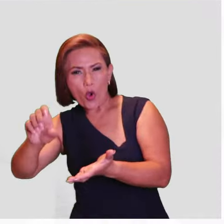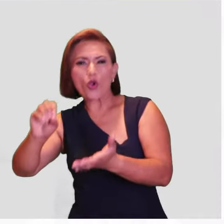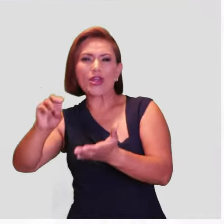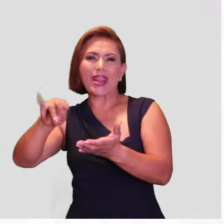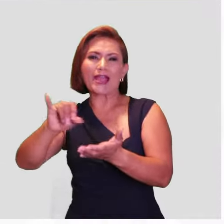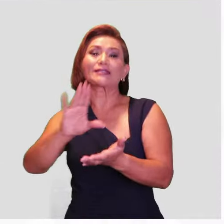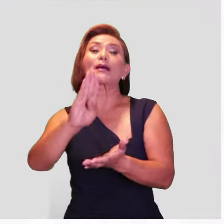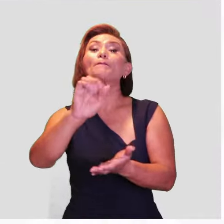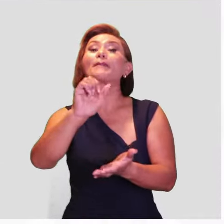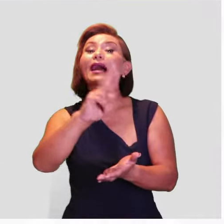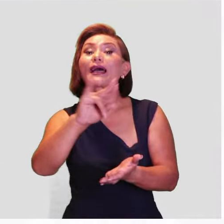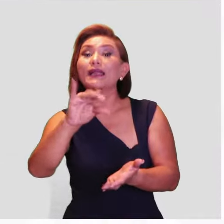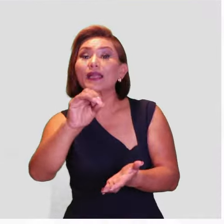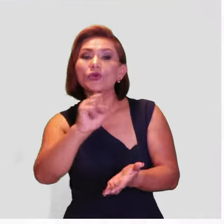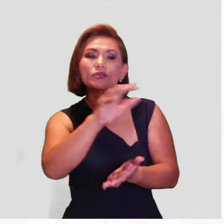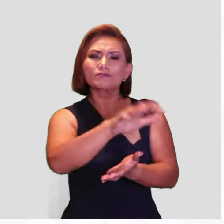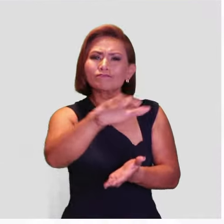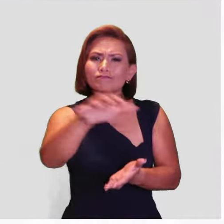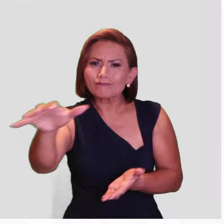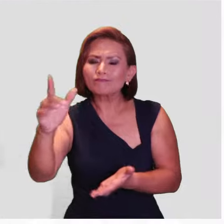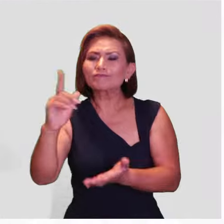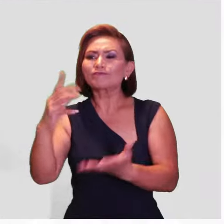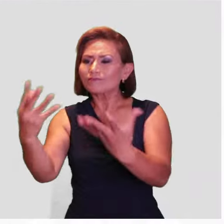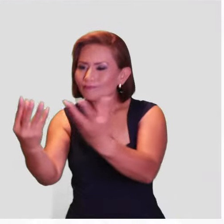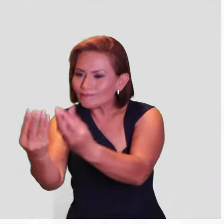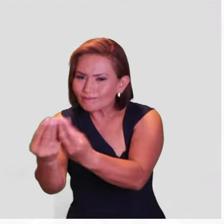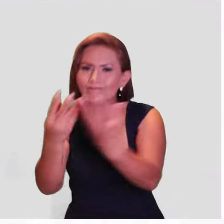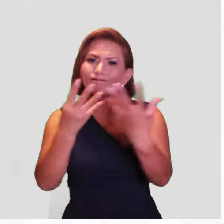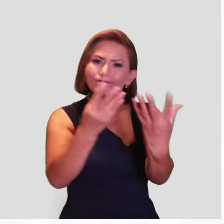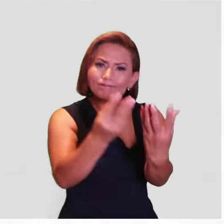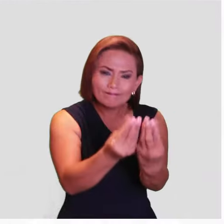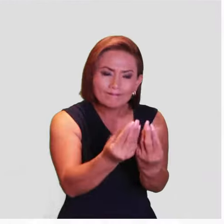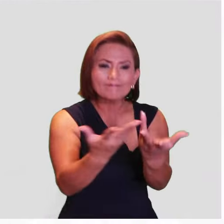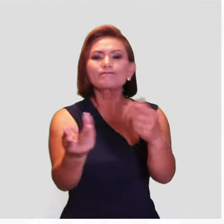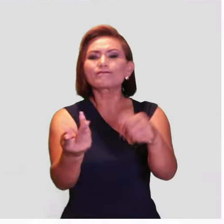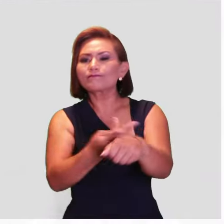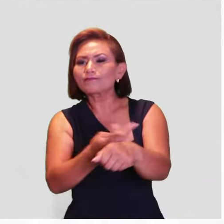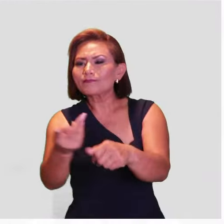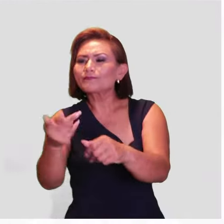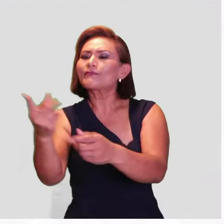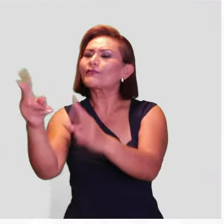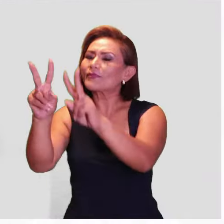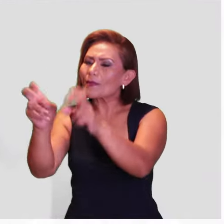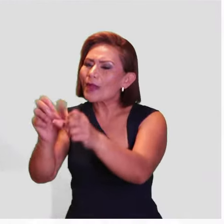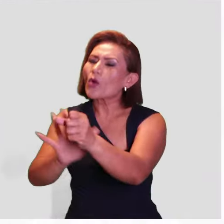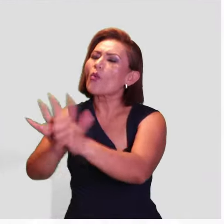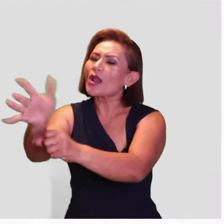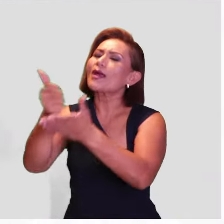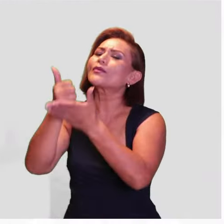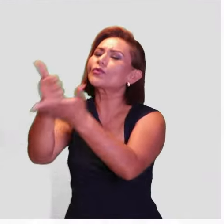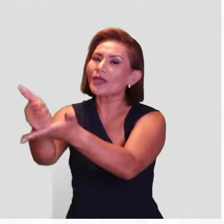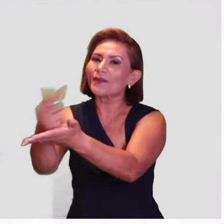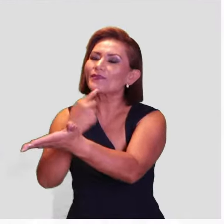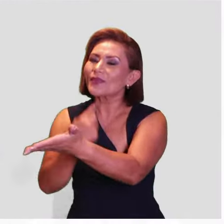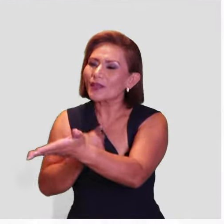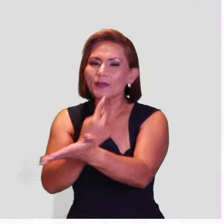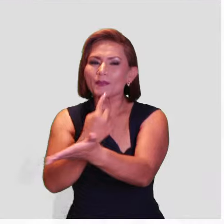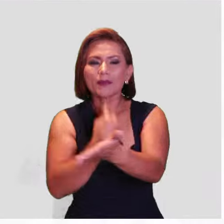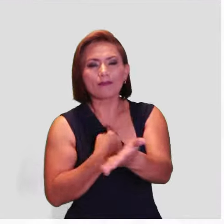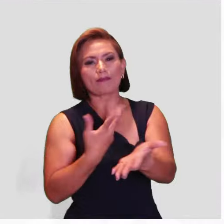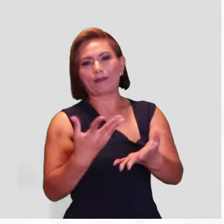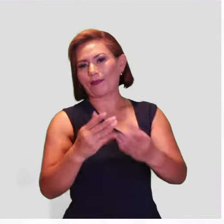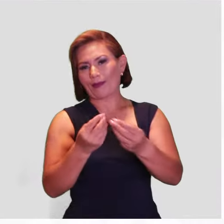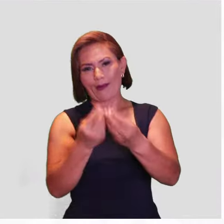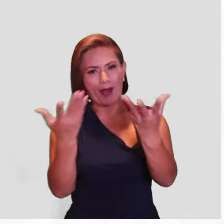a señalar con ellos mismos las cuestiones a tratar. Y por supuesto que va a mejorar la vida de los